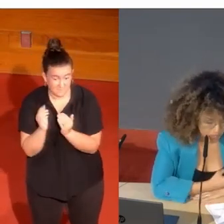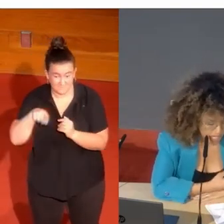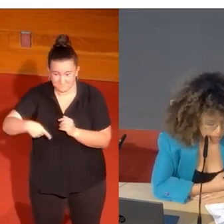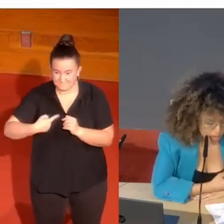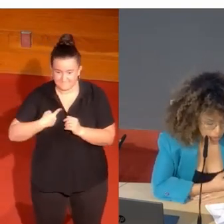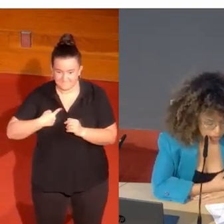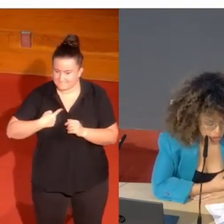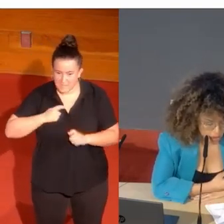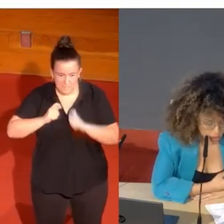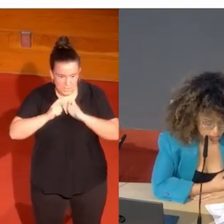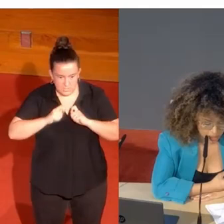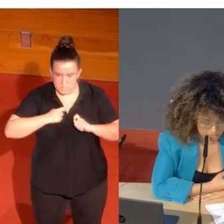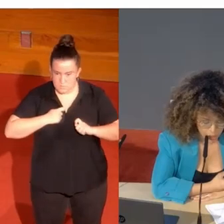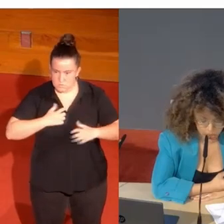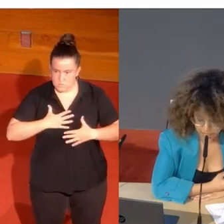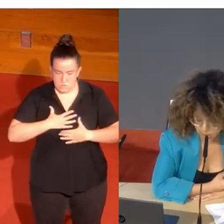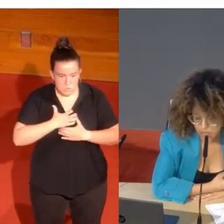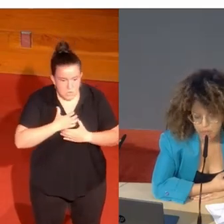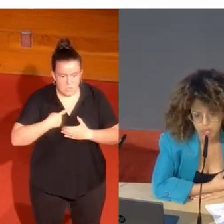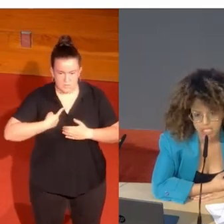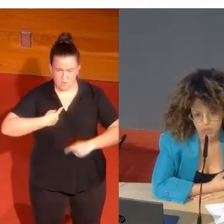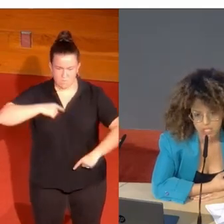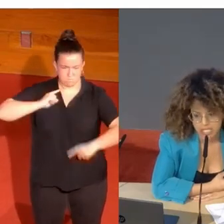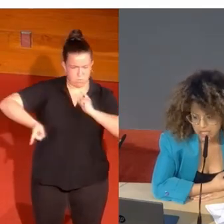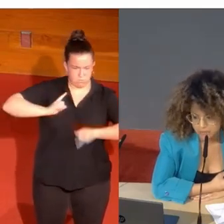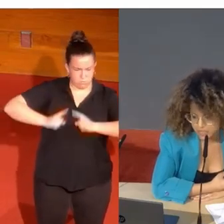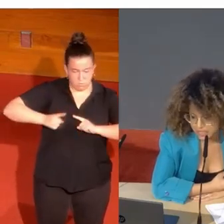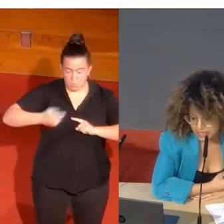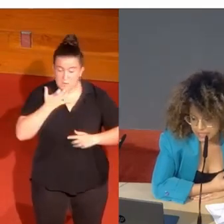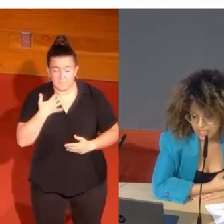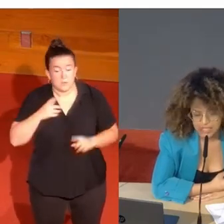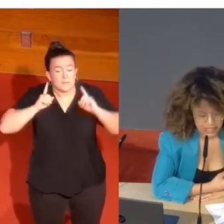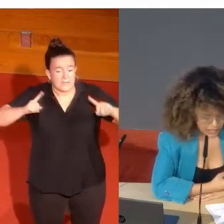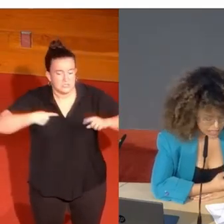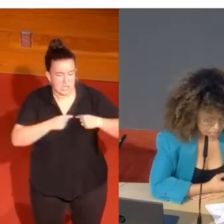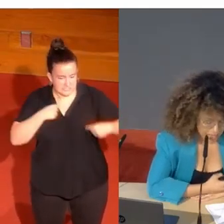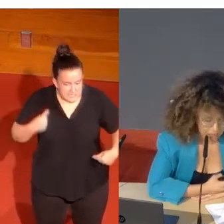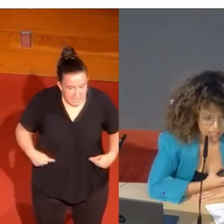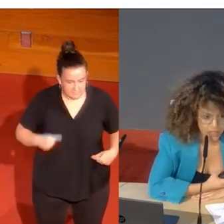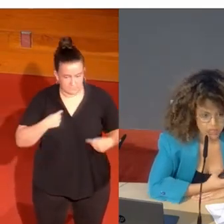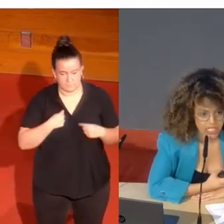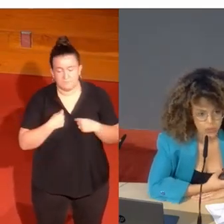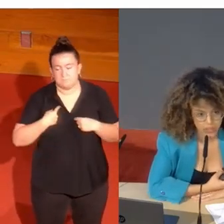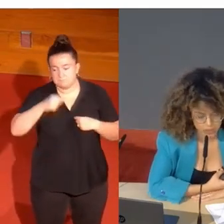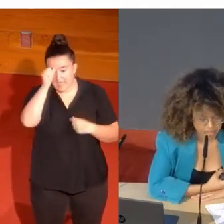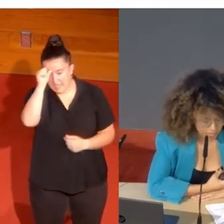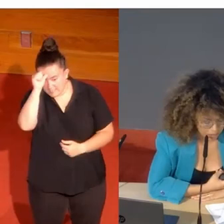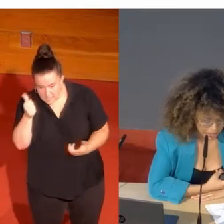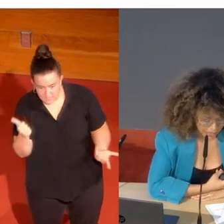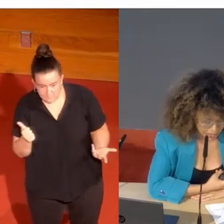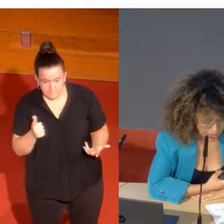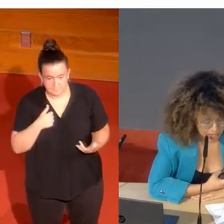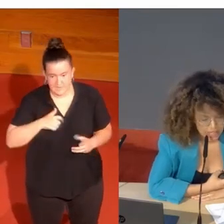asfa bajo el peso de los regímenes autoritarios tenemos el caso de China India desgraciadamente donde la situ